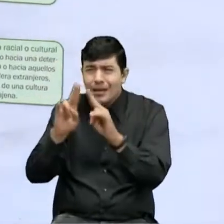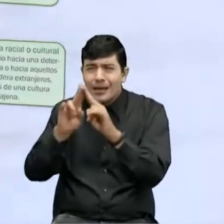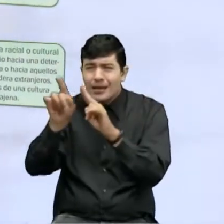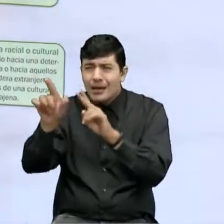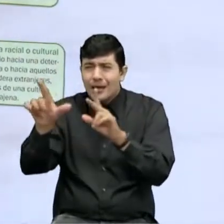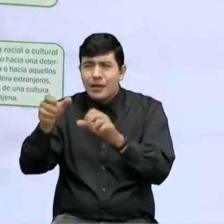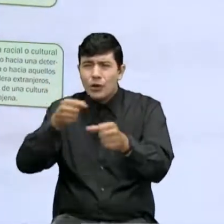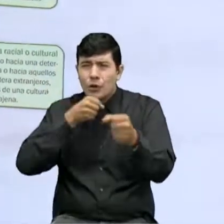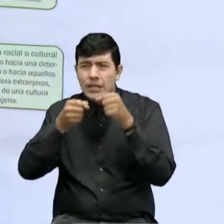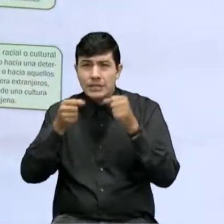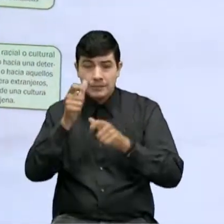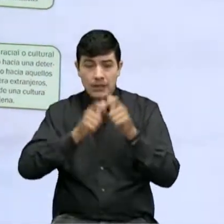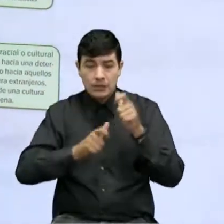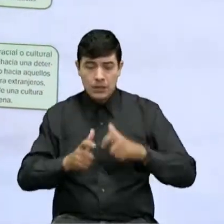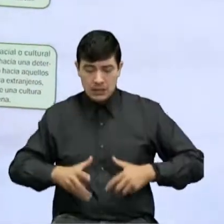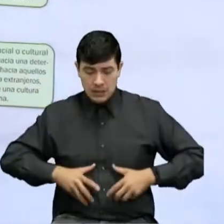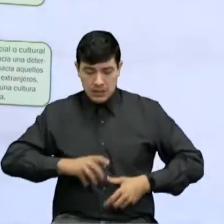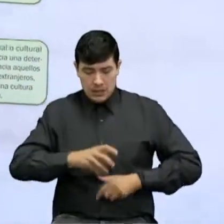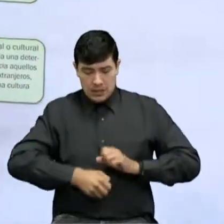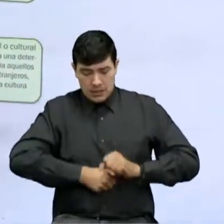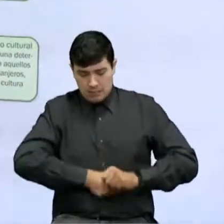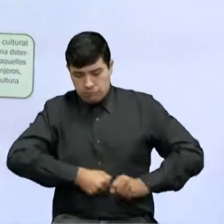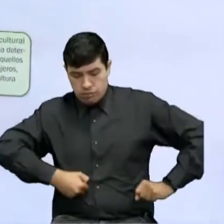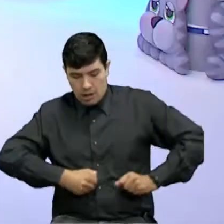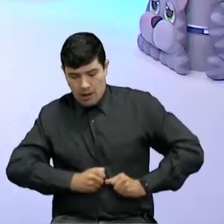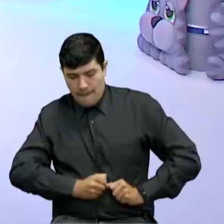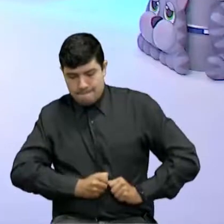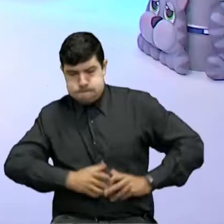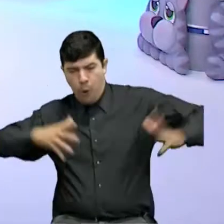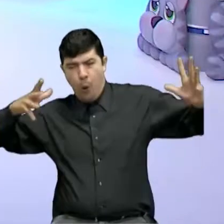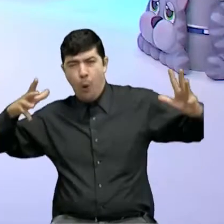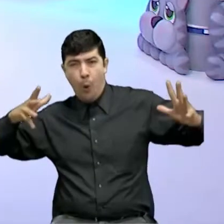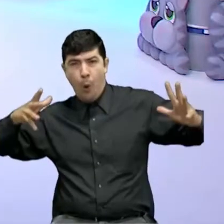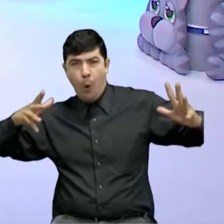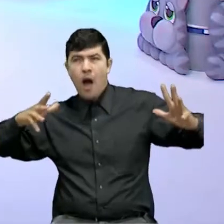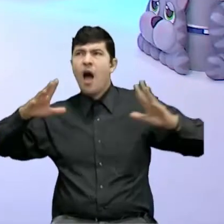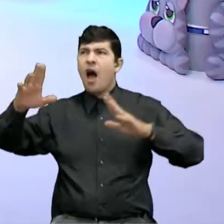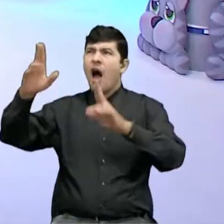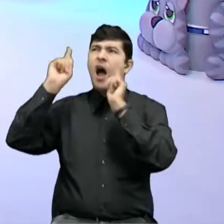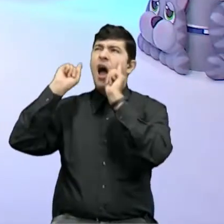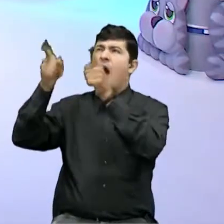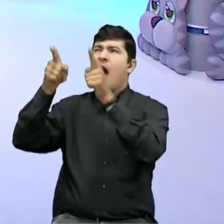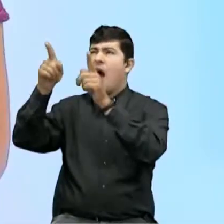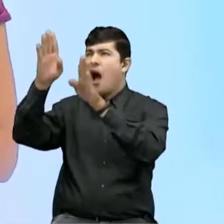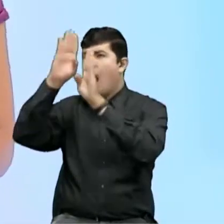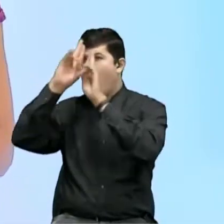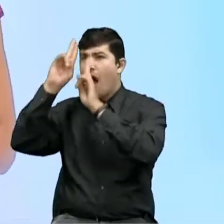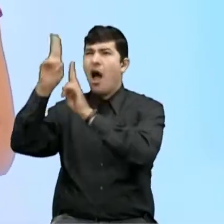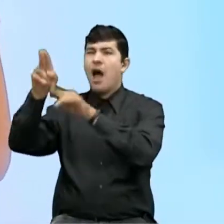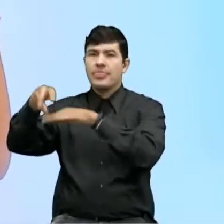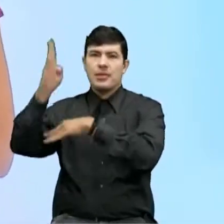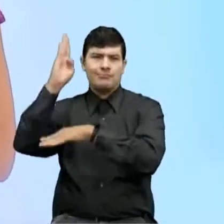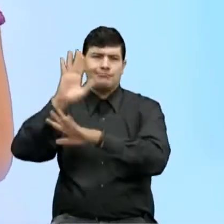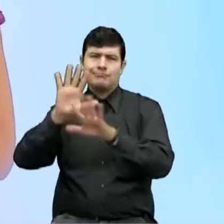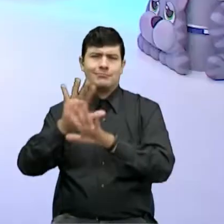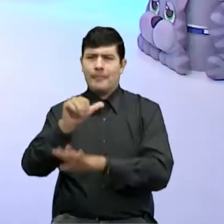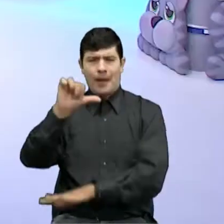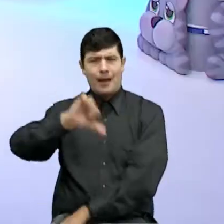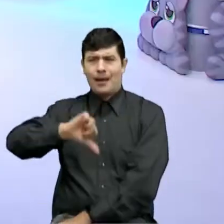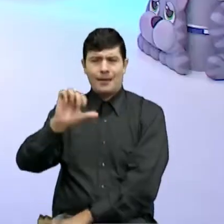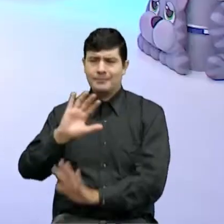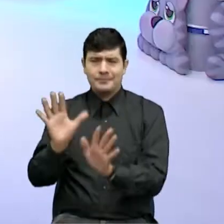ponen una bomba y matan a otras en nombre de Dios, por favor. Chango fritos de la Patagonia, eso está muy mal. Y el último. La intolerancia racial o